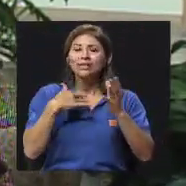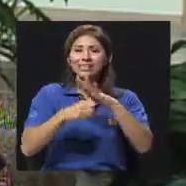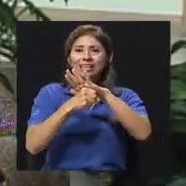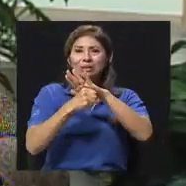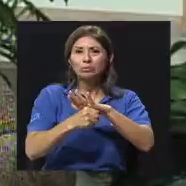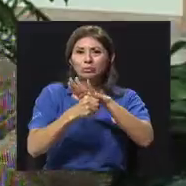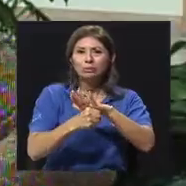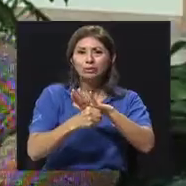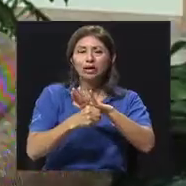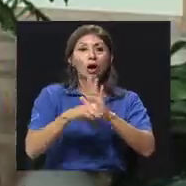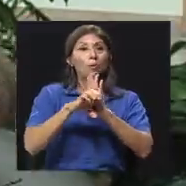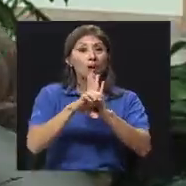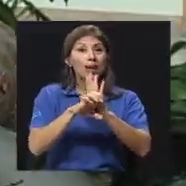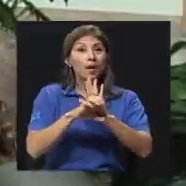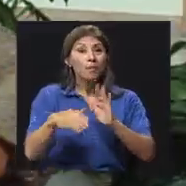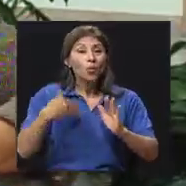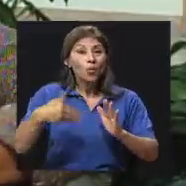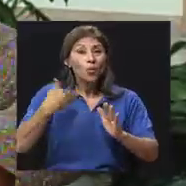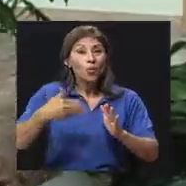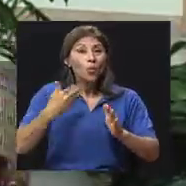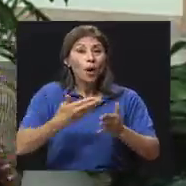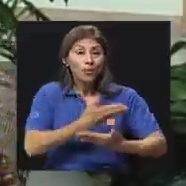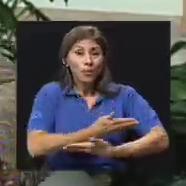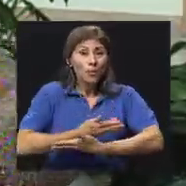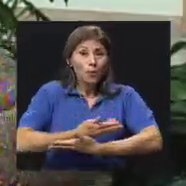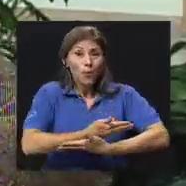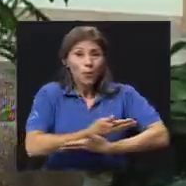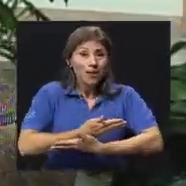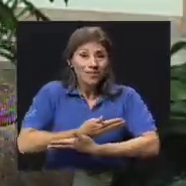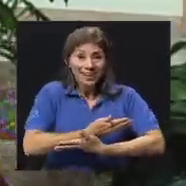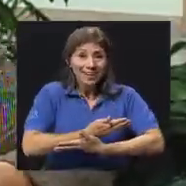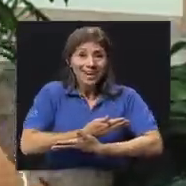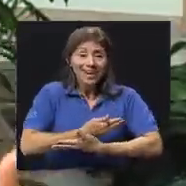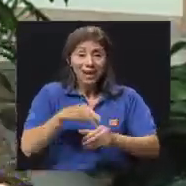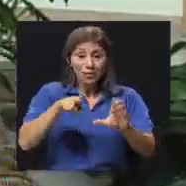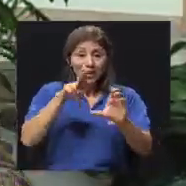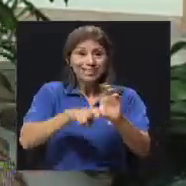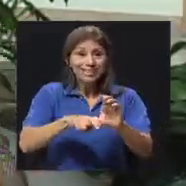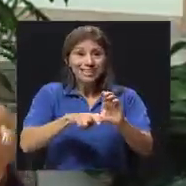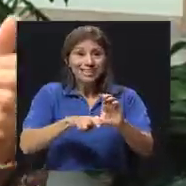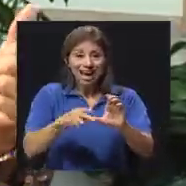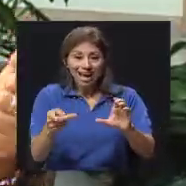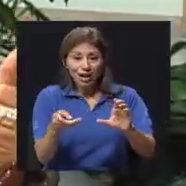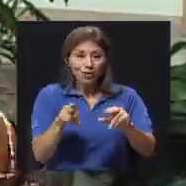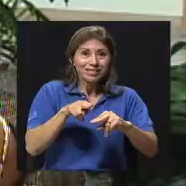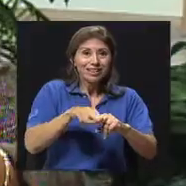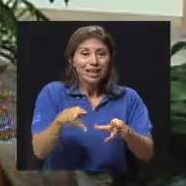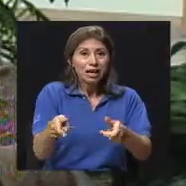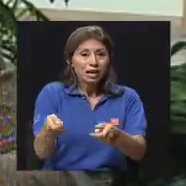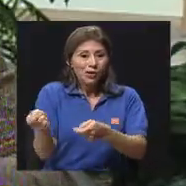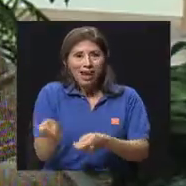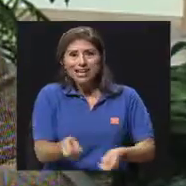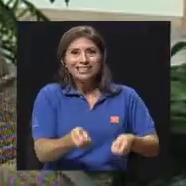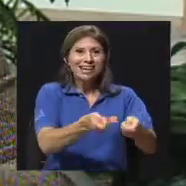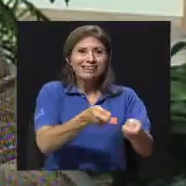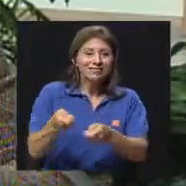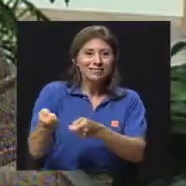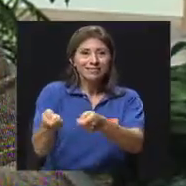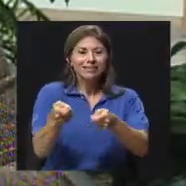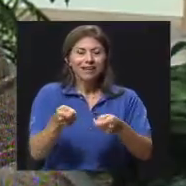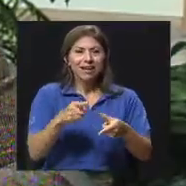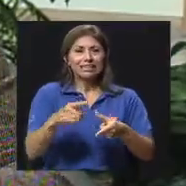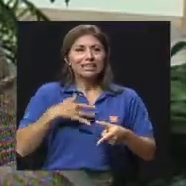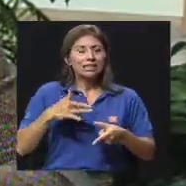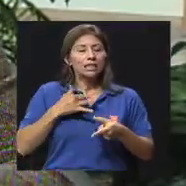bebé en una silla y lo lanzan y lo traen y lo llevan. Ese vacío, ese dolor, es una sensación